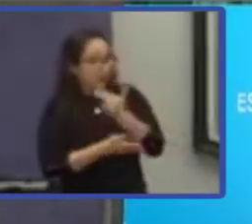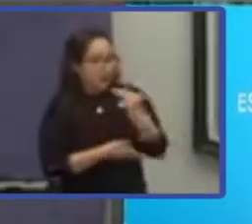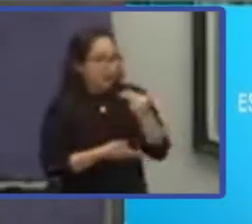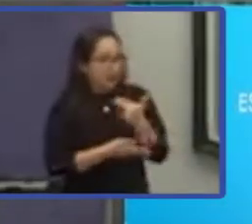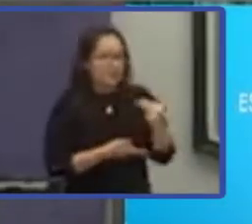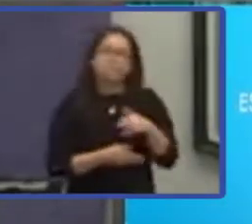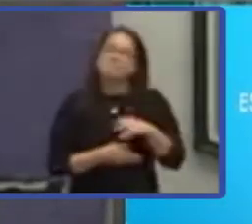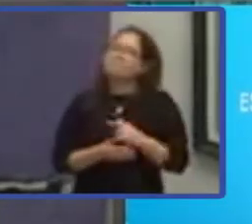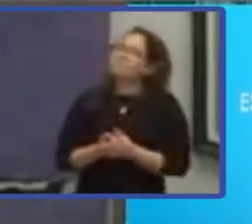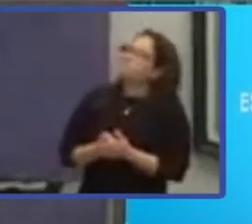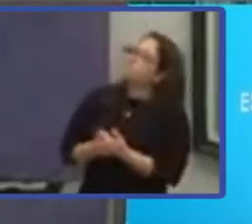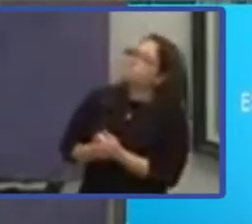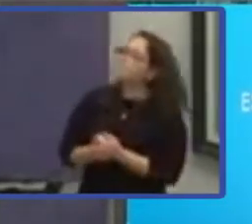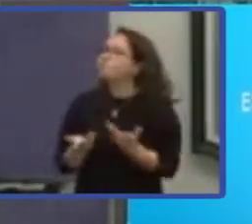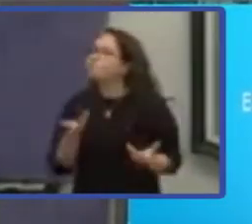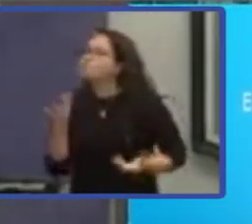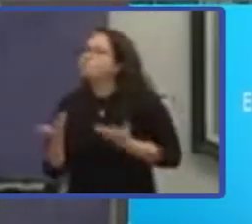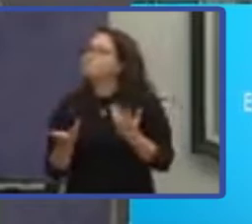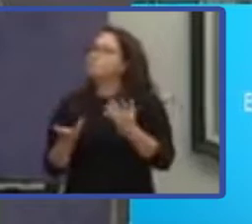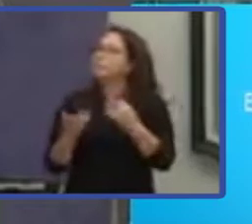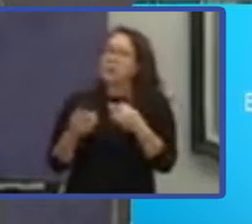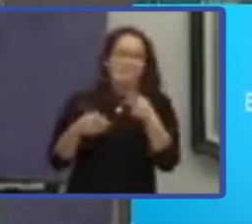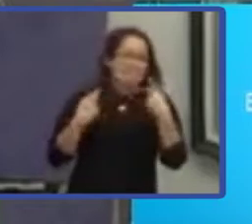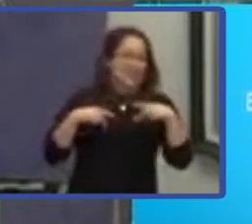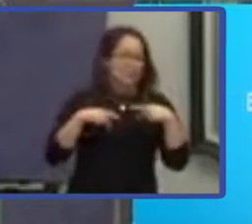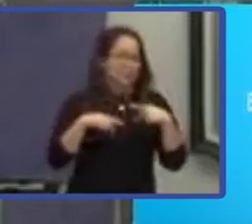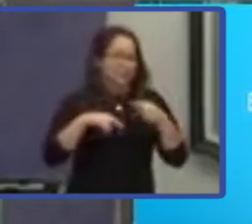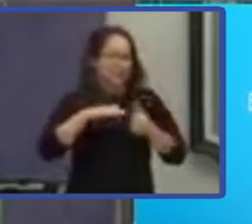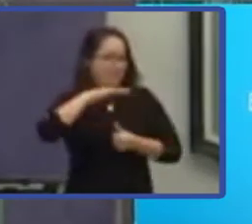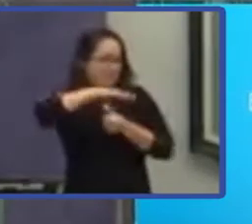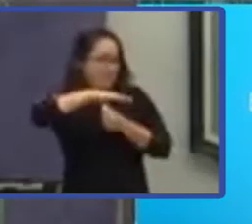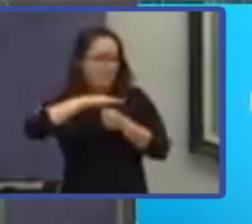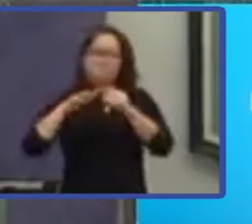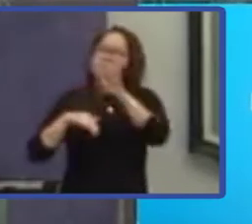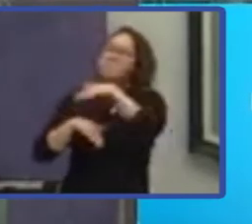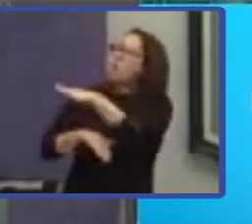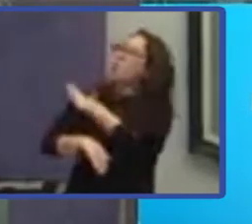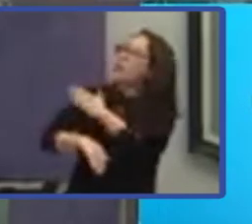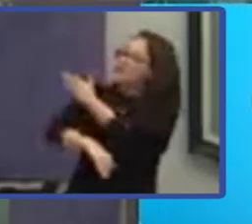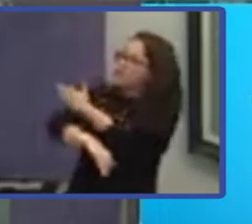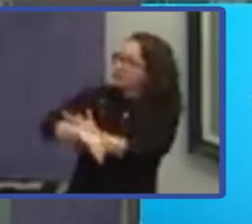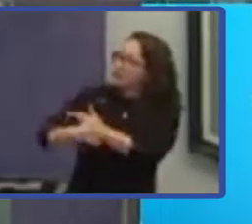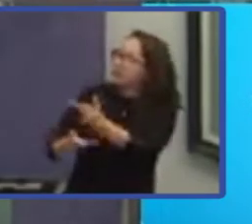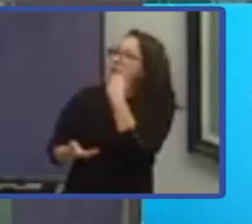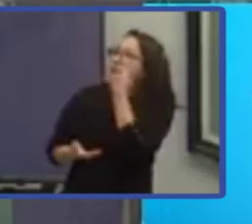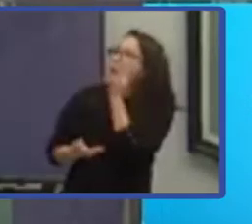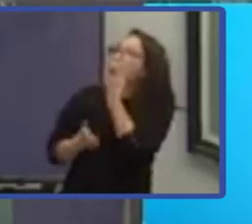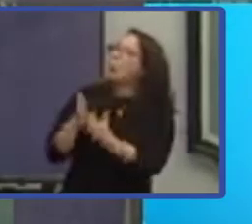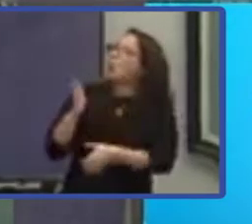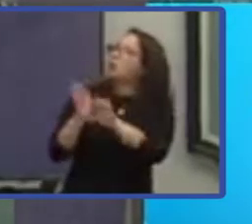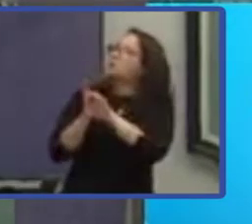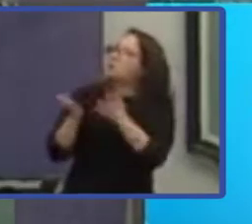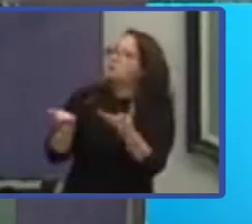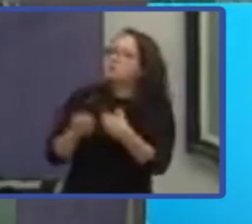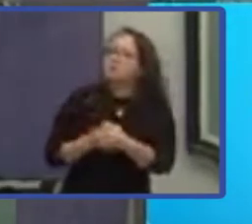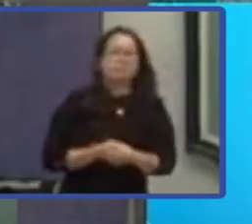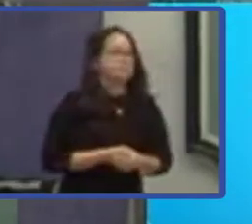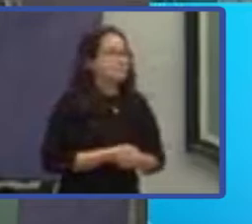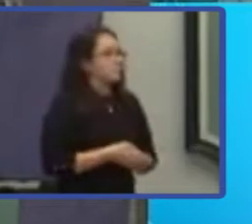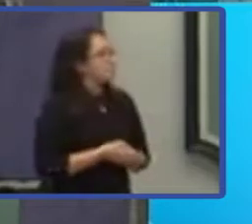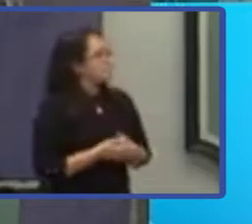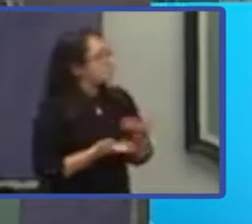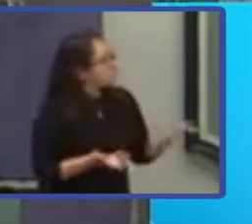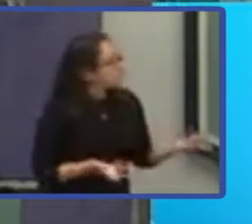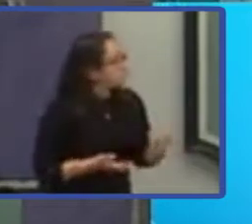le dicen al recepcionista o la recepcionista buenas tardes, quisiera un cuarto. Y el recepcionista, la recepcionista, lo que ustedes